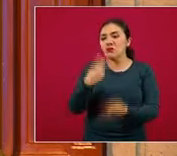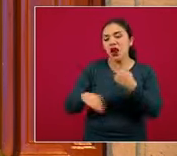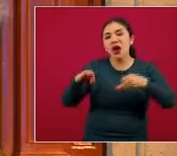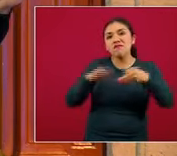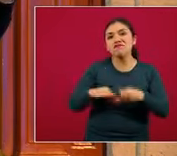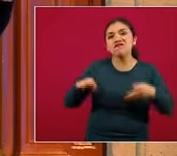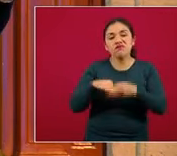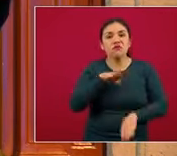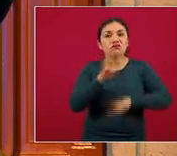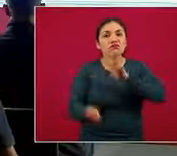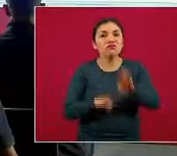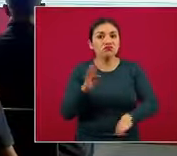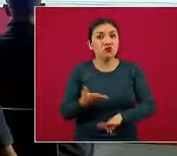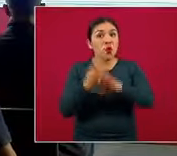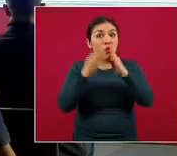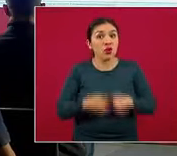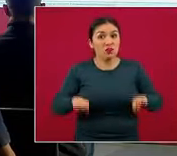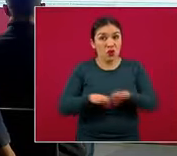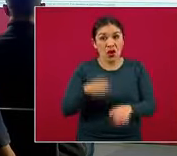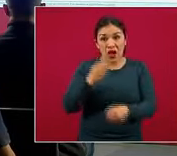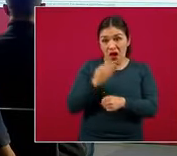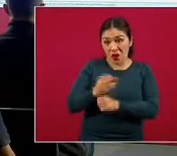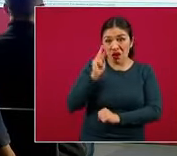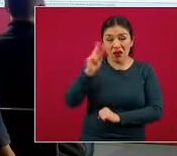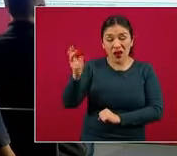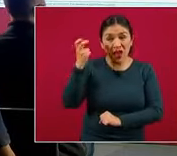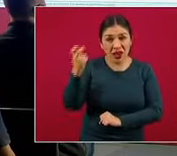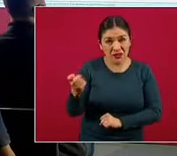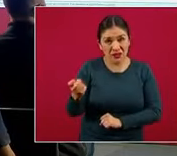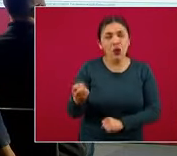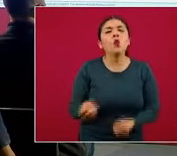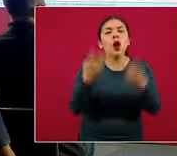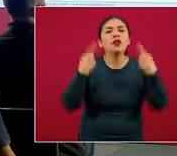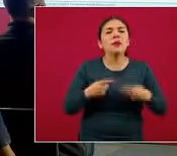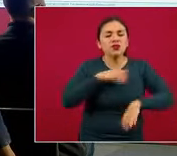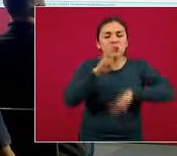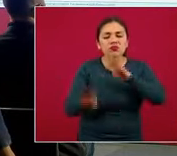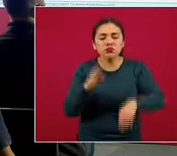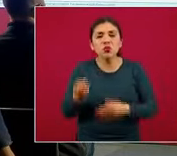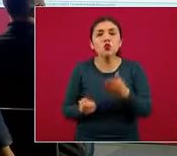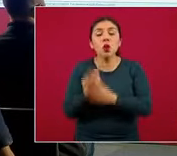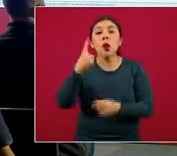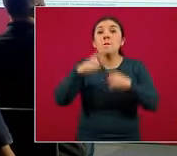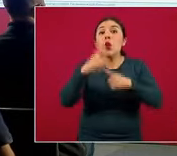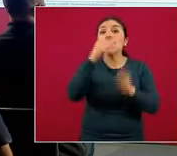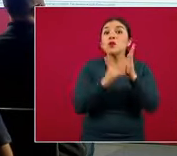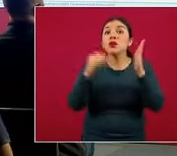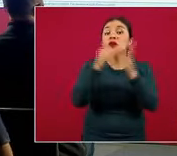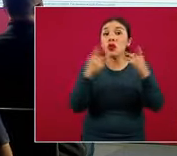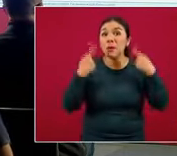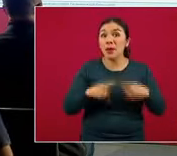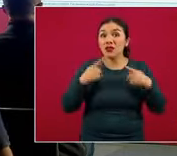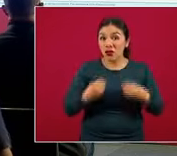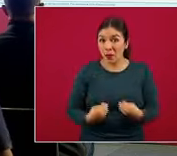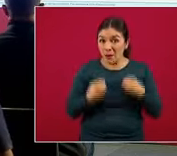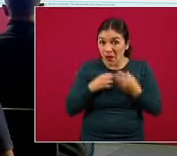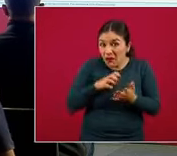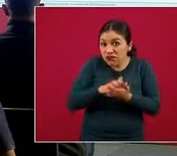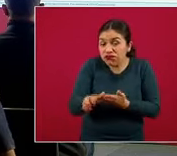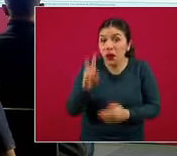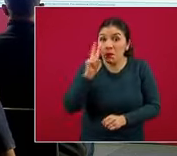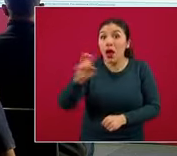defunciones importantes, y cuando vemos precisamente las defunciones nuevas por millón de habitantes, vemos